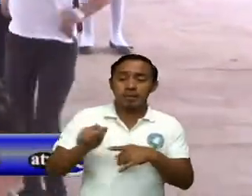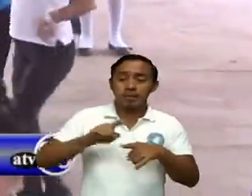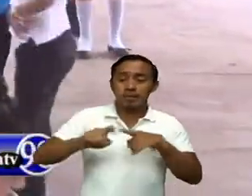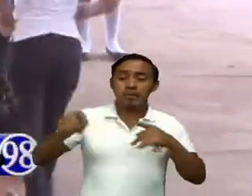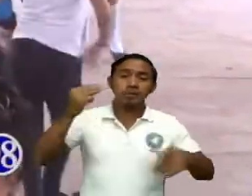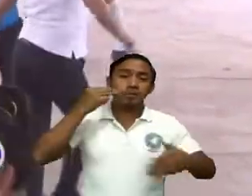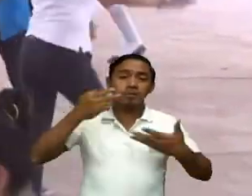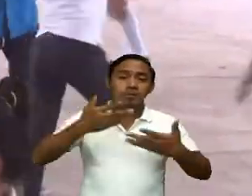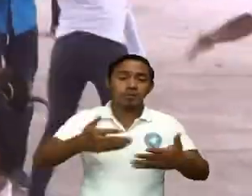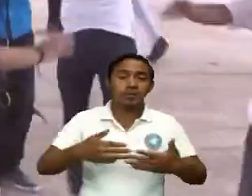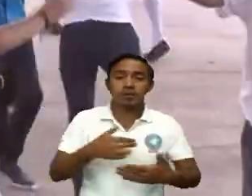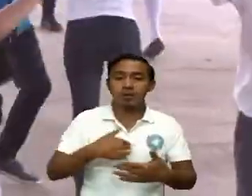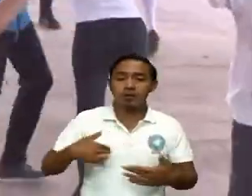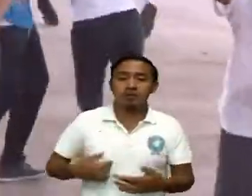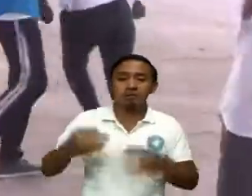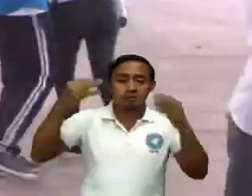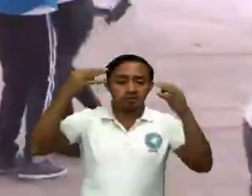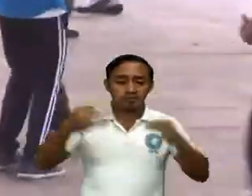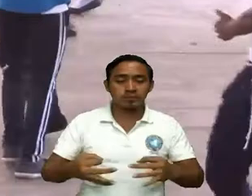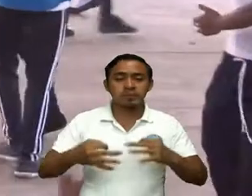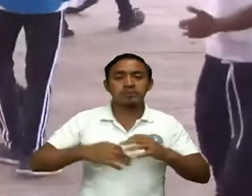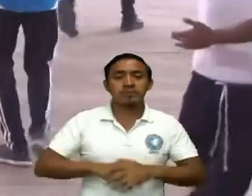mayo lo hacen de manera perfecta.